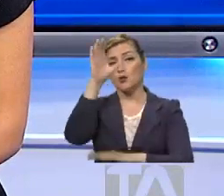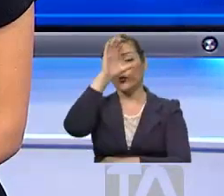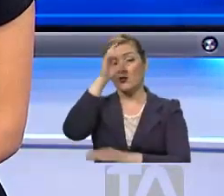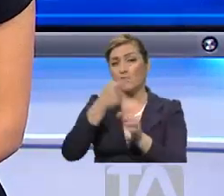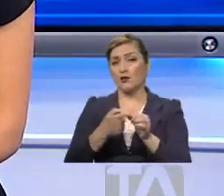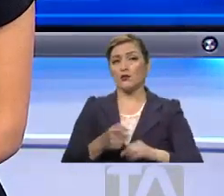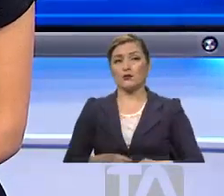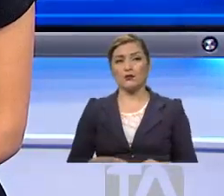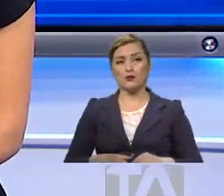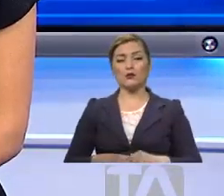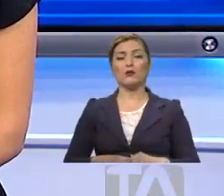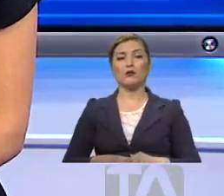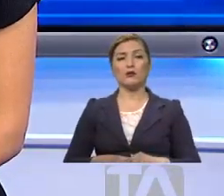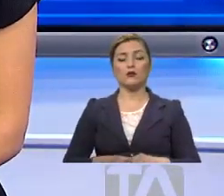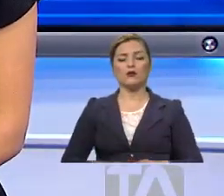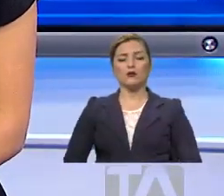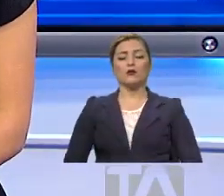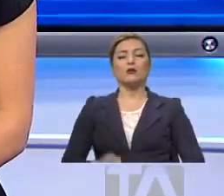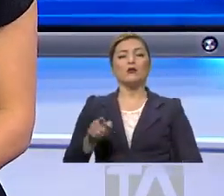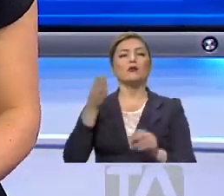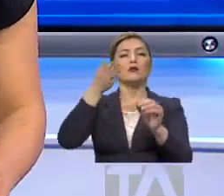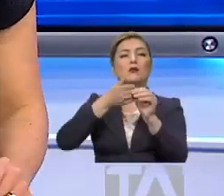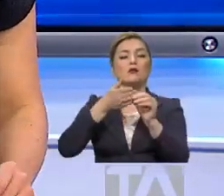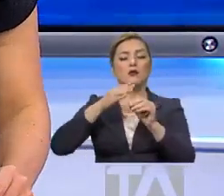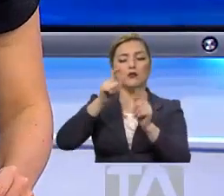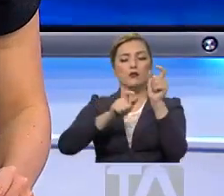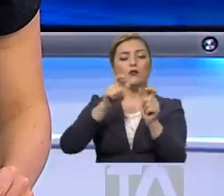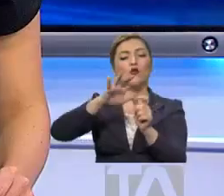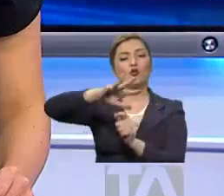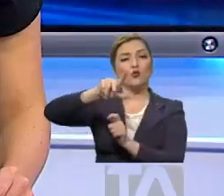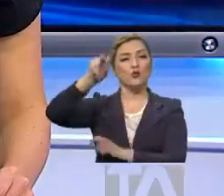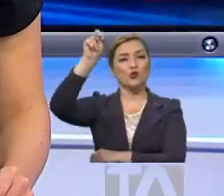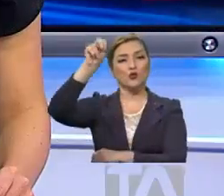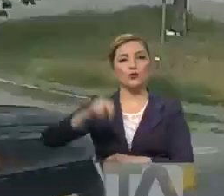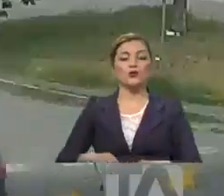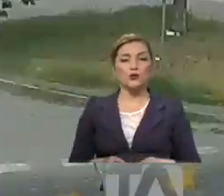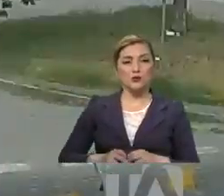buscadas en Quito, organización que se dedicaba al robo de personas en el norte de la ciudad.